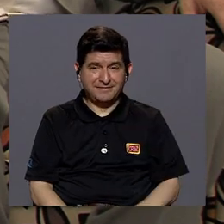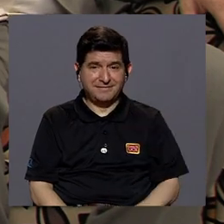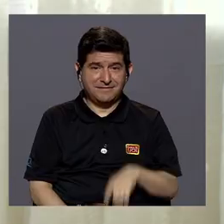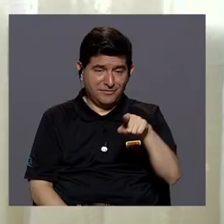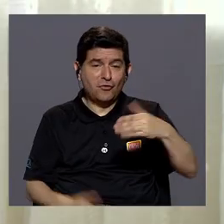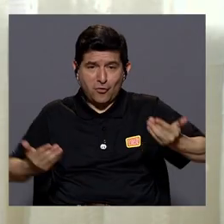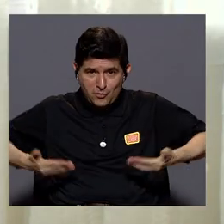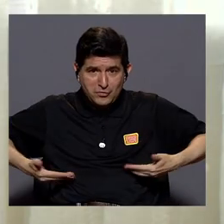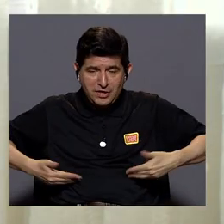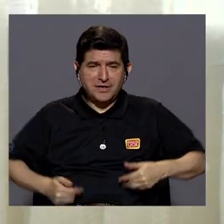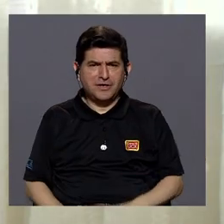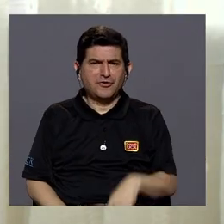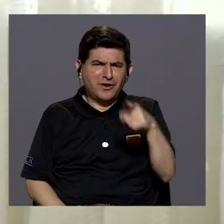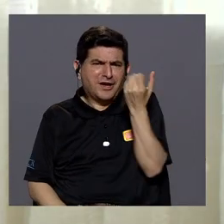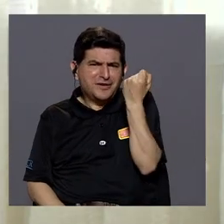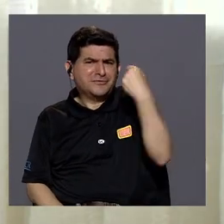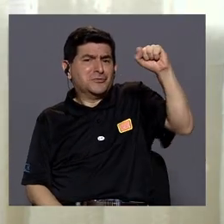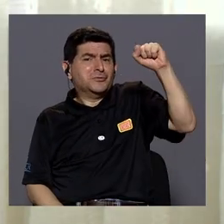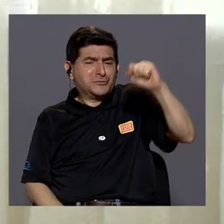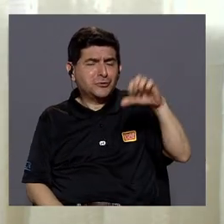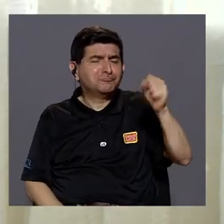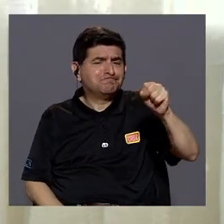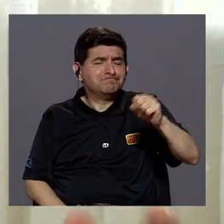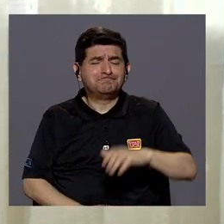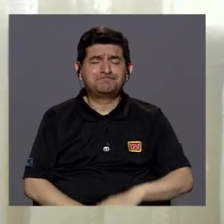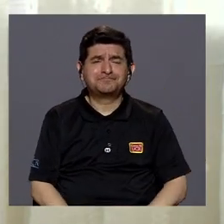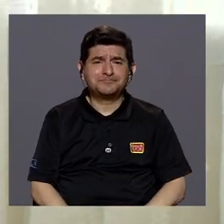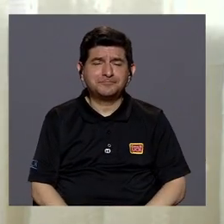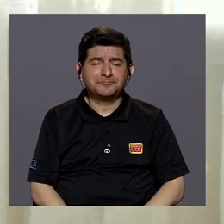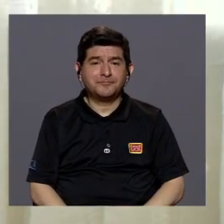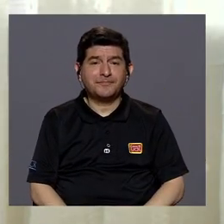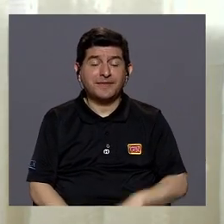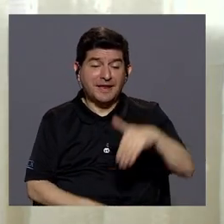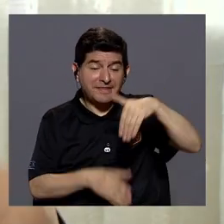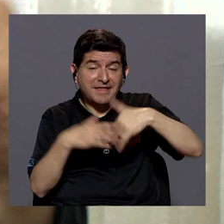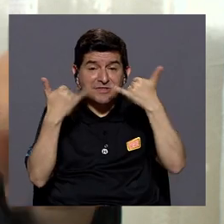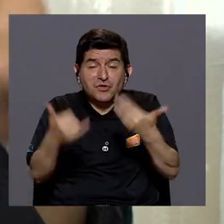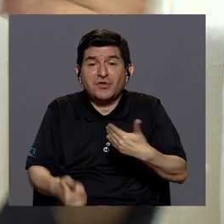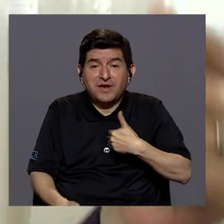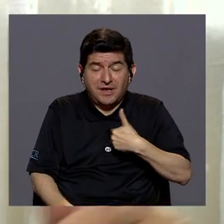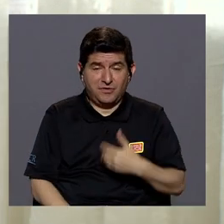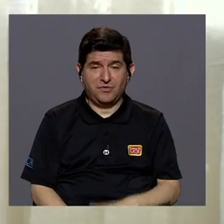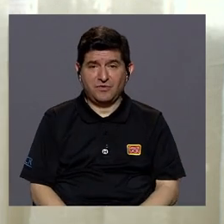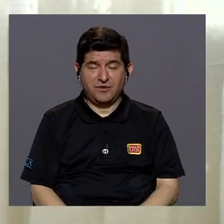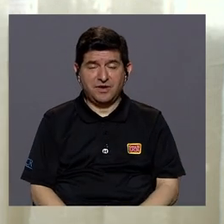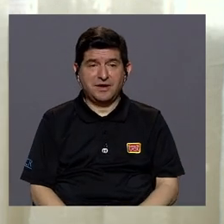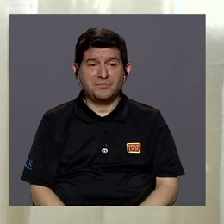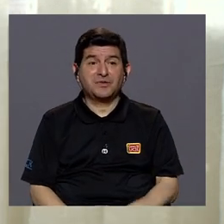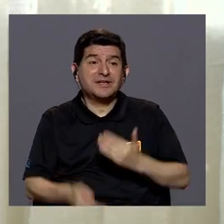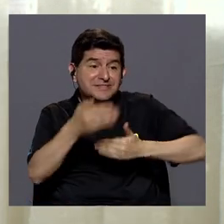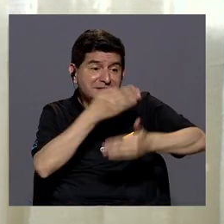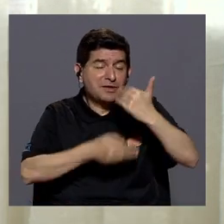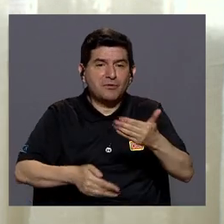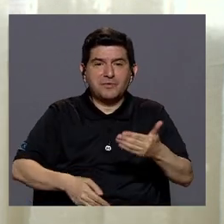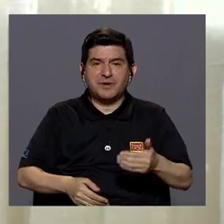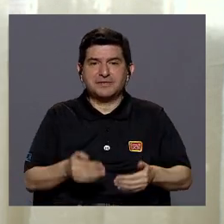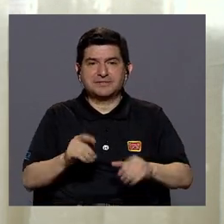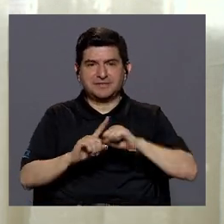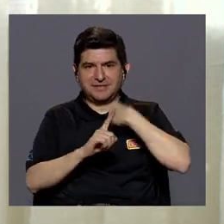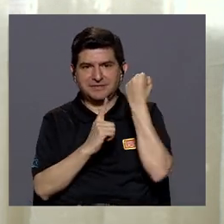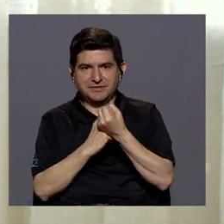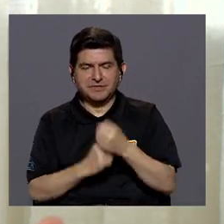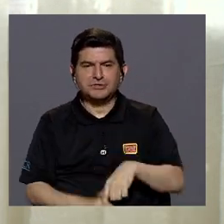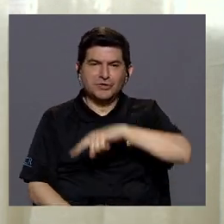Centeno? Un revolucionario. Ajá. Dentro de lo que es ahora, porque es volver a lo que era antes. Ajá. El